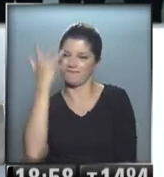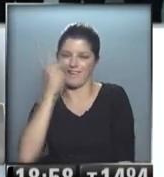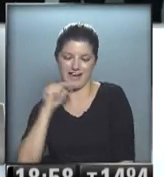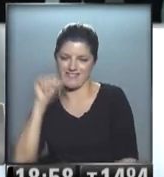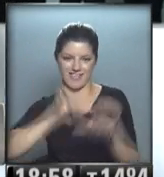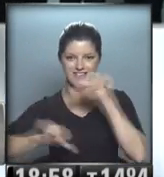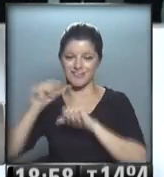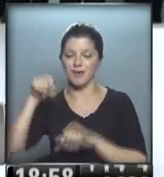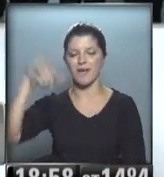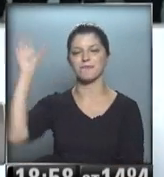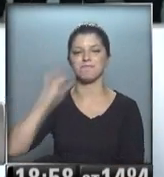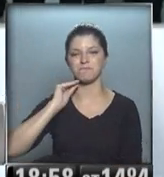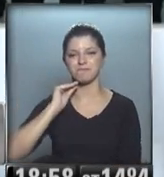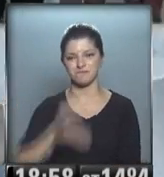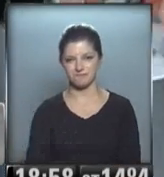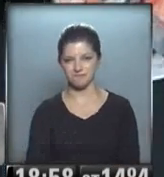ciencia. Te escuchamos.